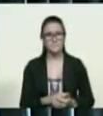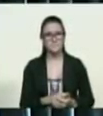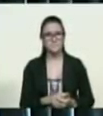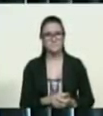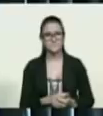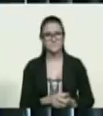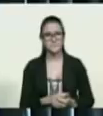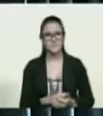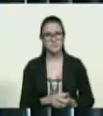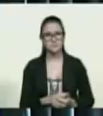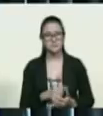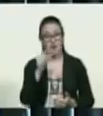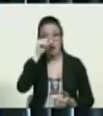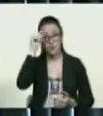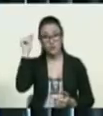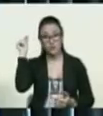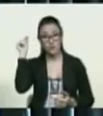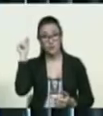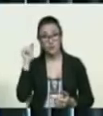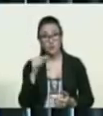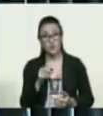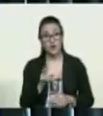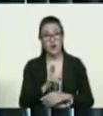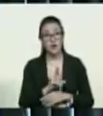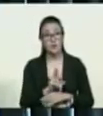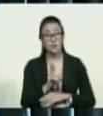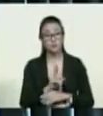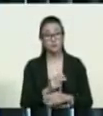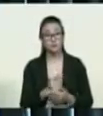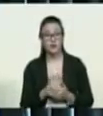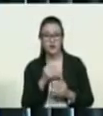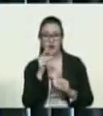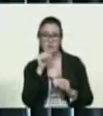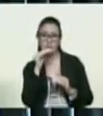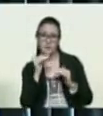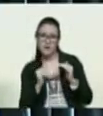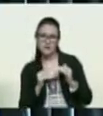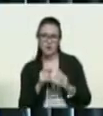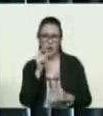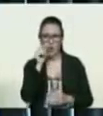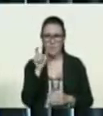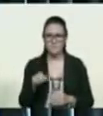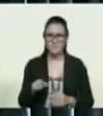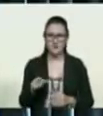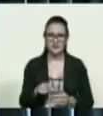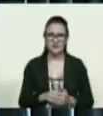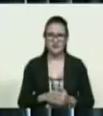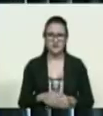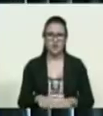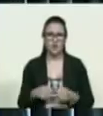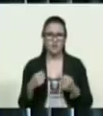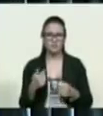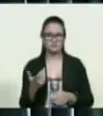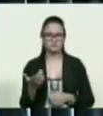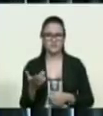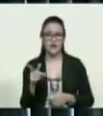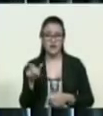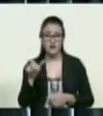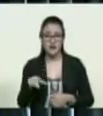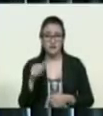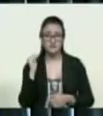Puede ser que el señor Julio Borges use muchas corbatas y hable bajito porque es muy cobarde, pero es un asesino.